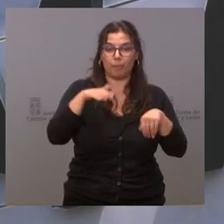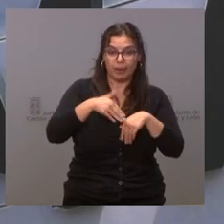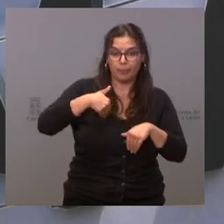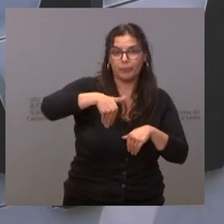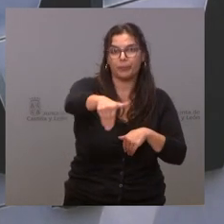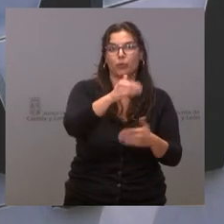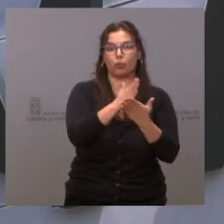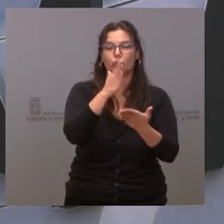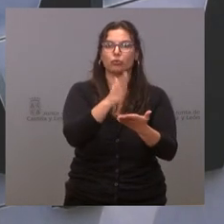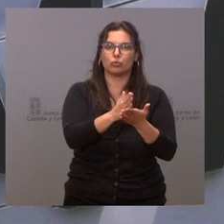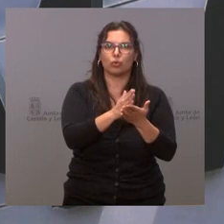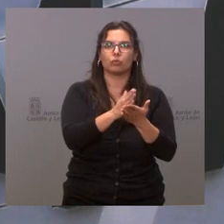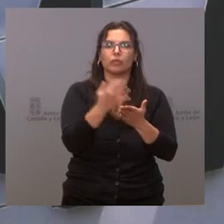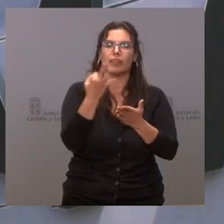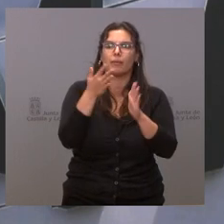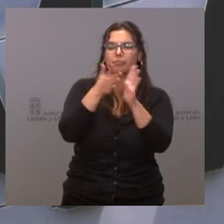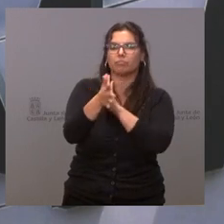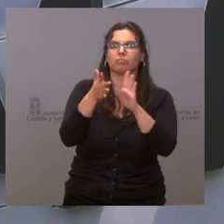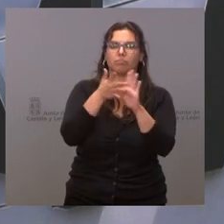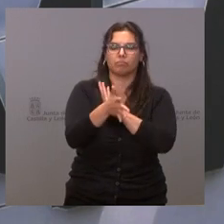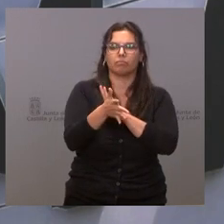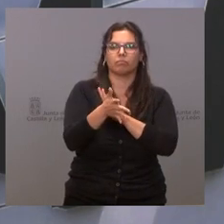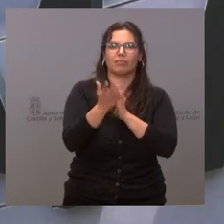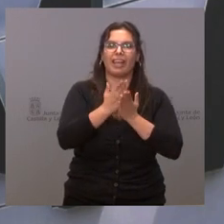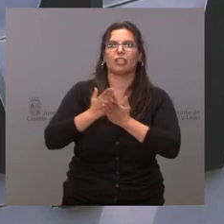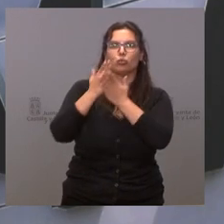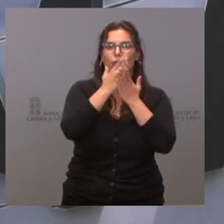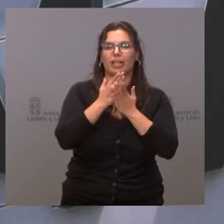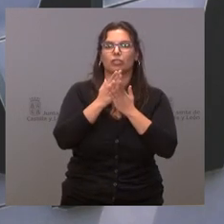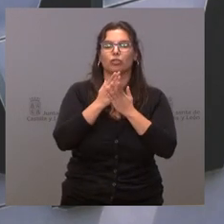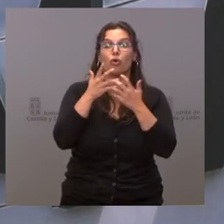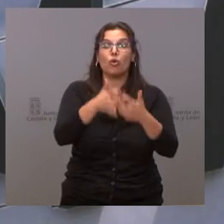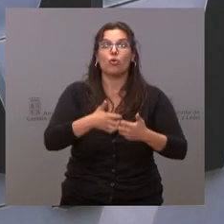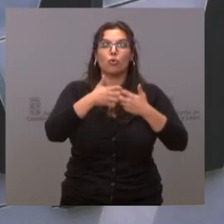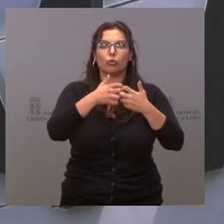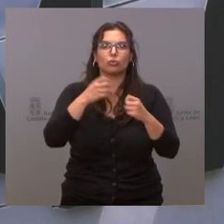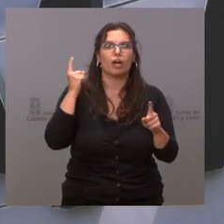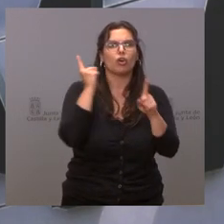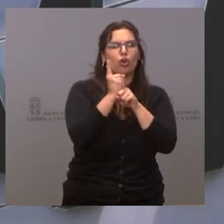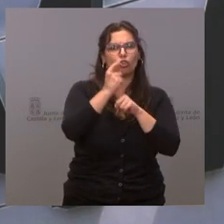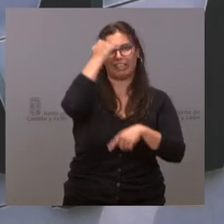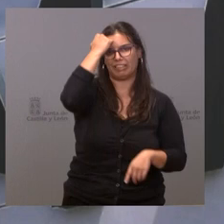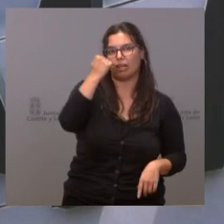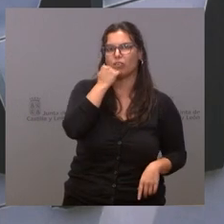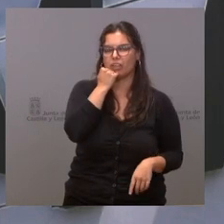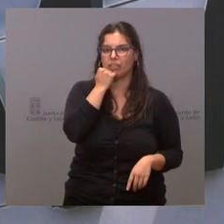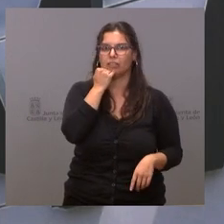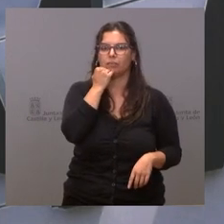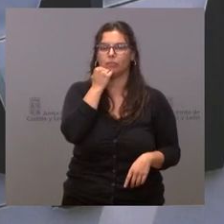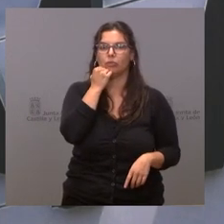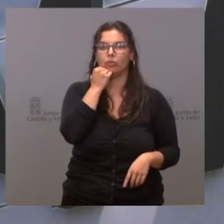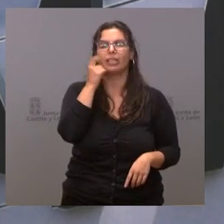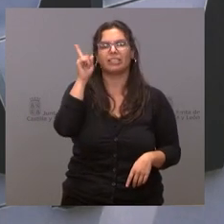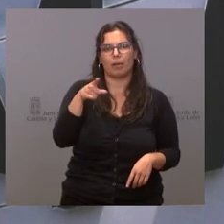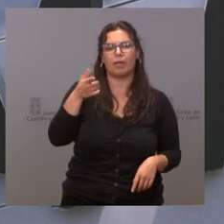cursos se seguirá estudiando lo que era esto la lucha contra el terrorismo y la muerte de miguel